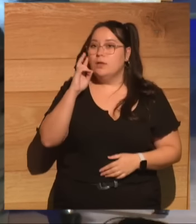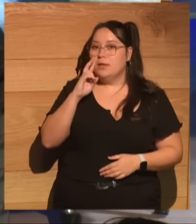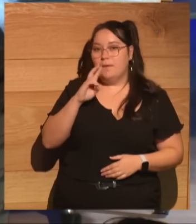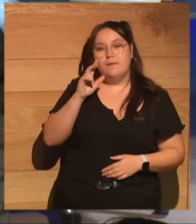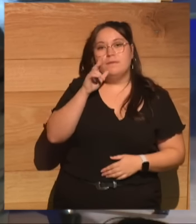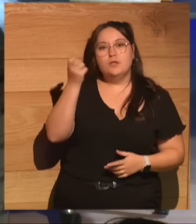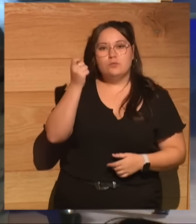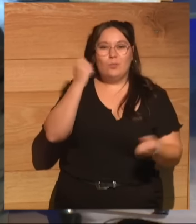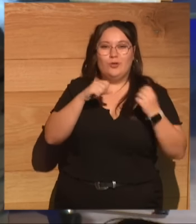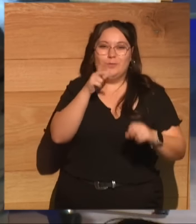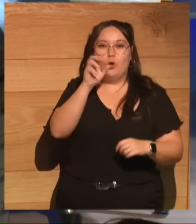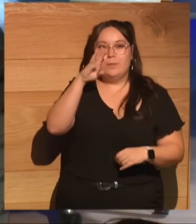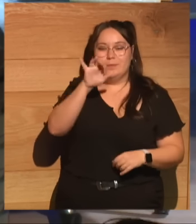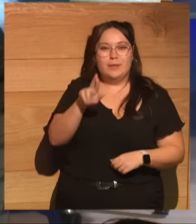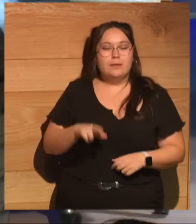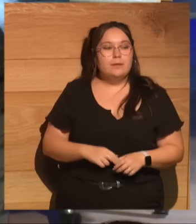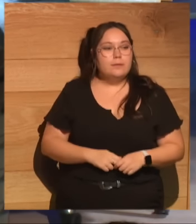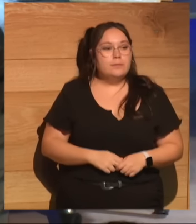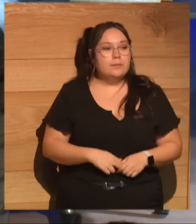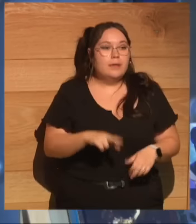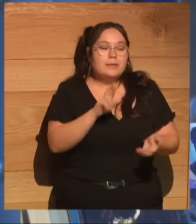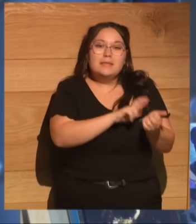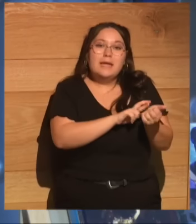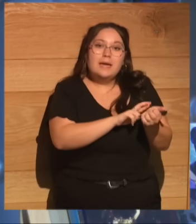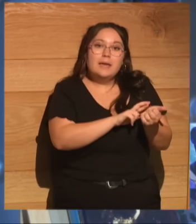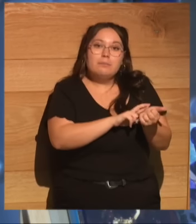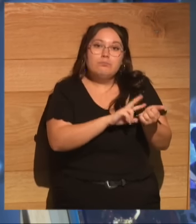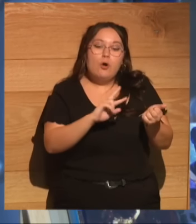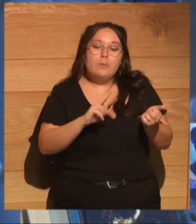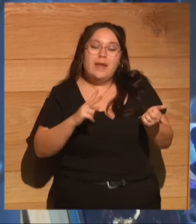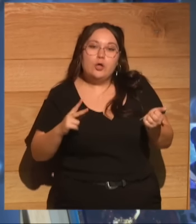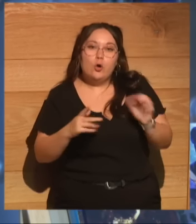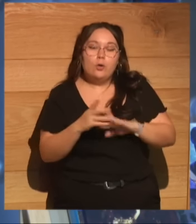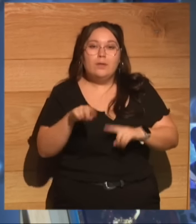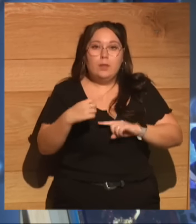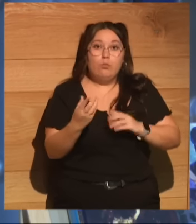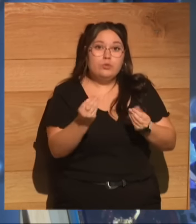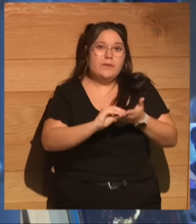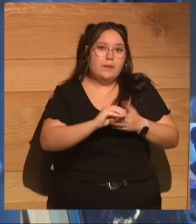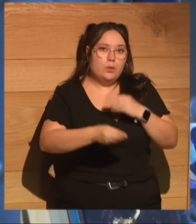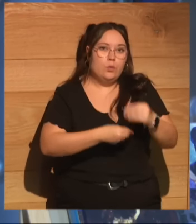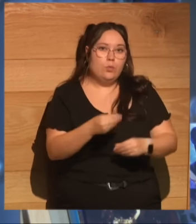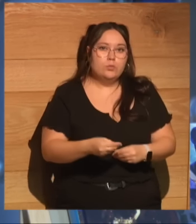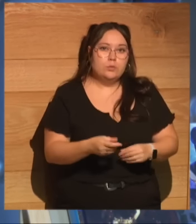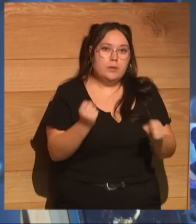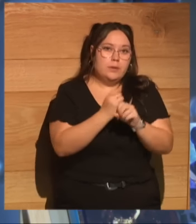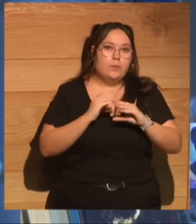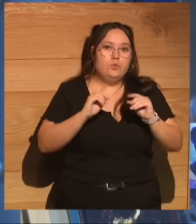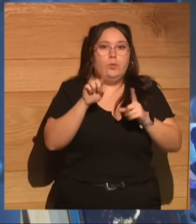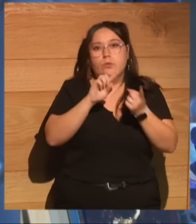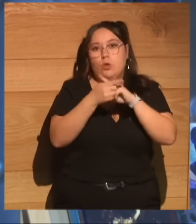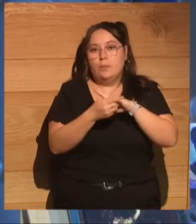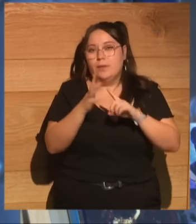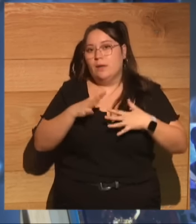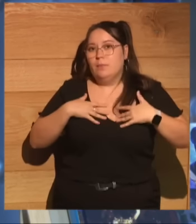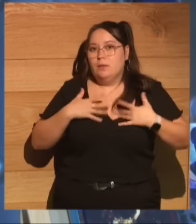¿eh? Bueno, porque... Y ese ritmo binario... Lo usa después muchas veces en su obra y lo cambia, y de